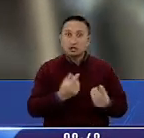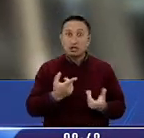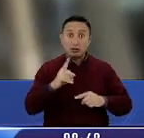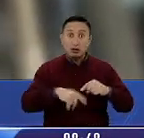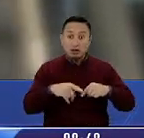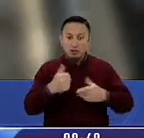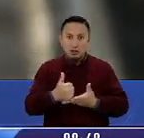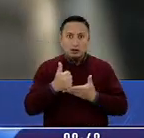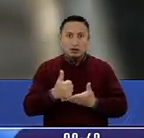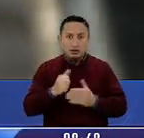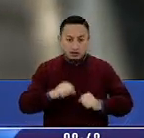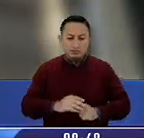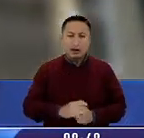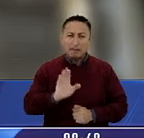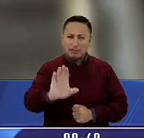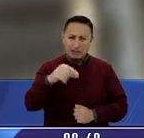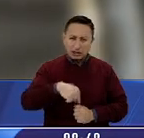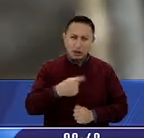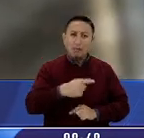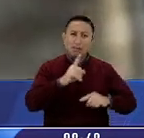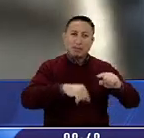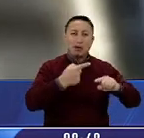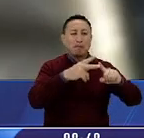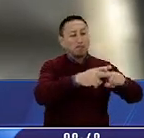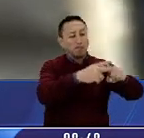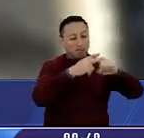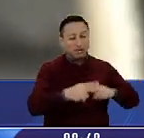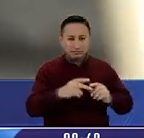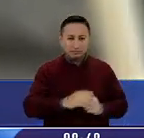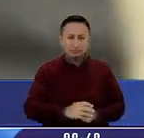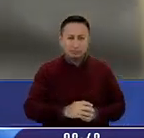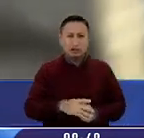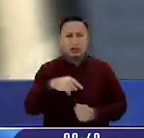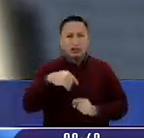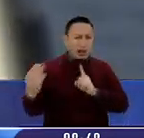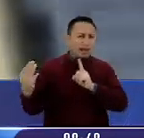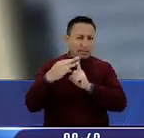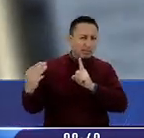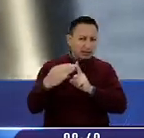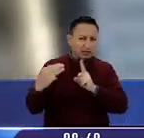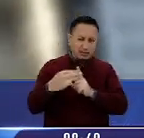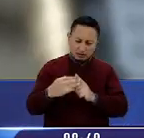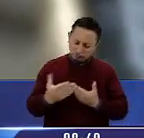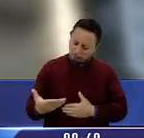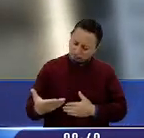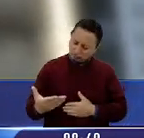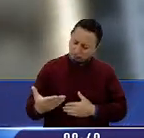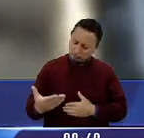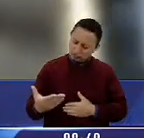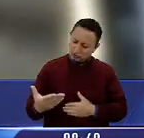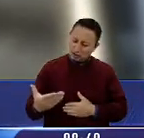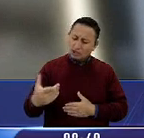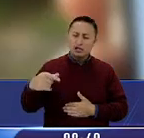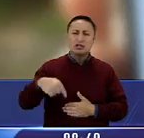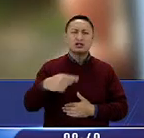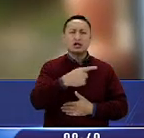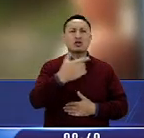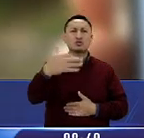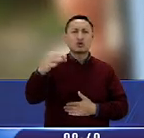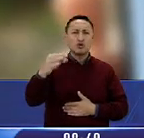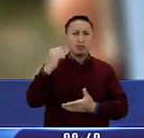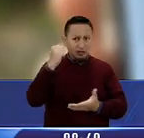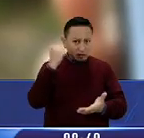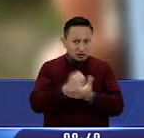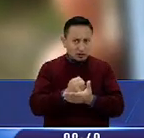amigo, comenta Manuel, empezó a buscar el dinero. Los mensajes eran tan convincentes, dice, que hasta documentos con sellos de las